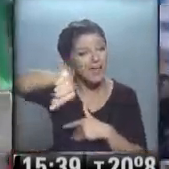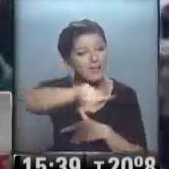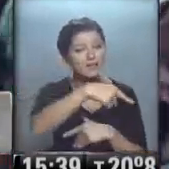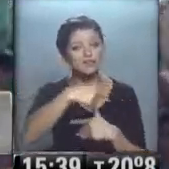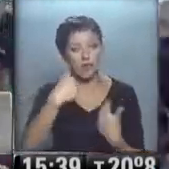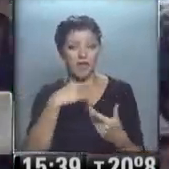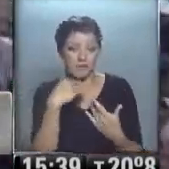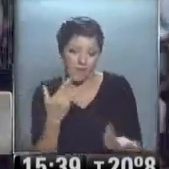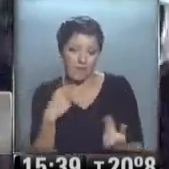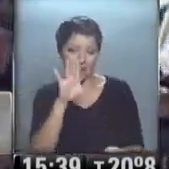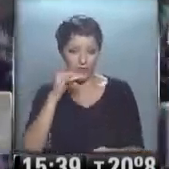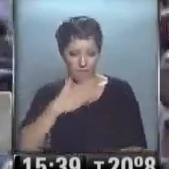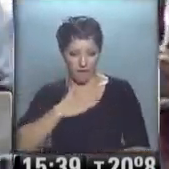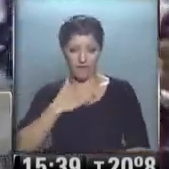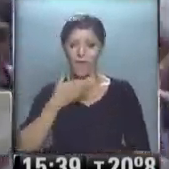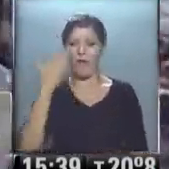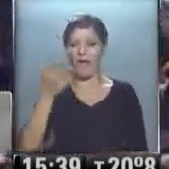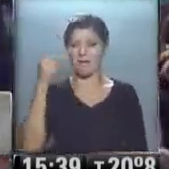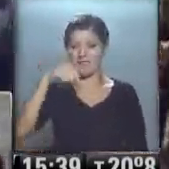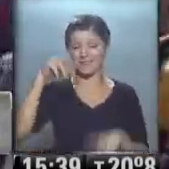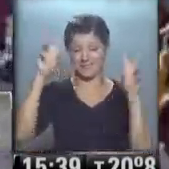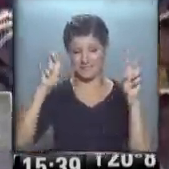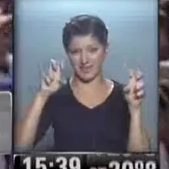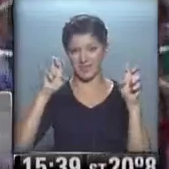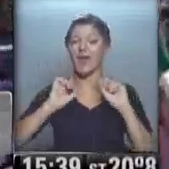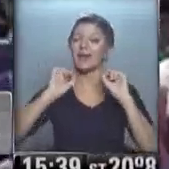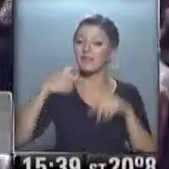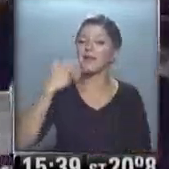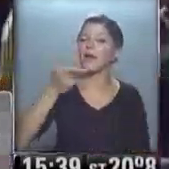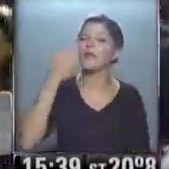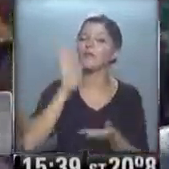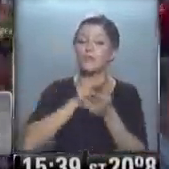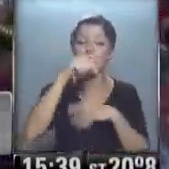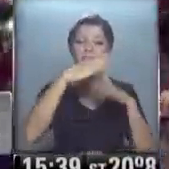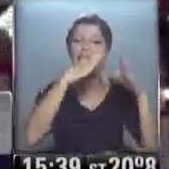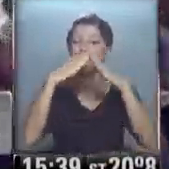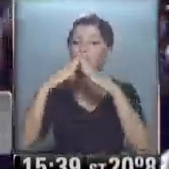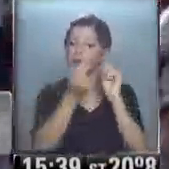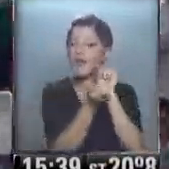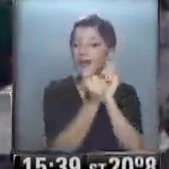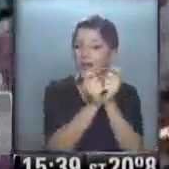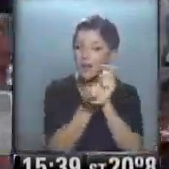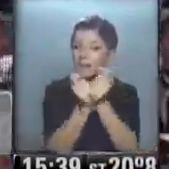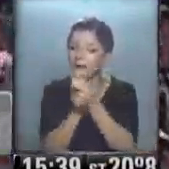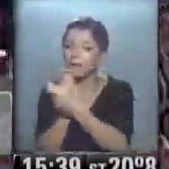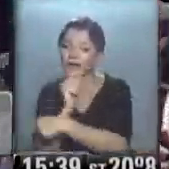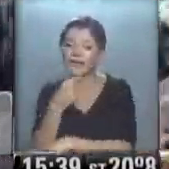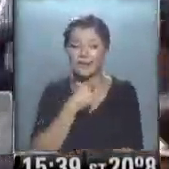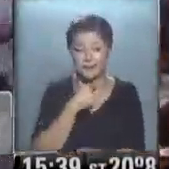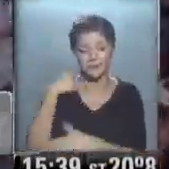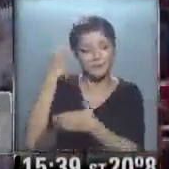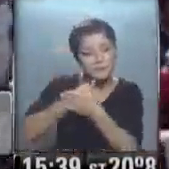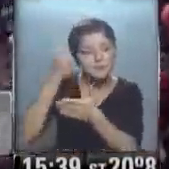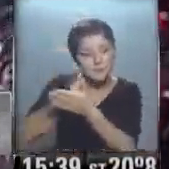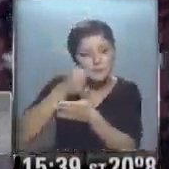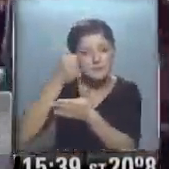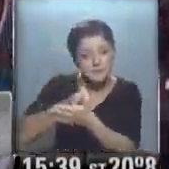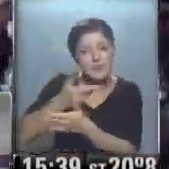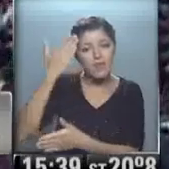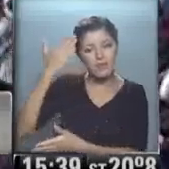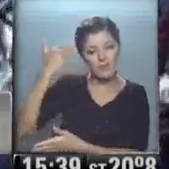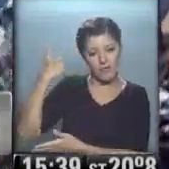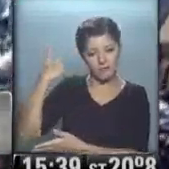hablar de estos temas y también hablar de la urbanización que estamos peleando muy fuertemente desde aquella